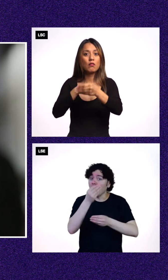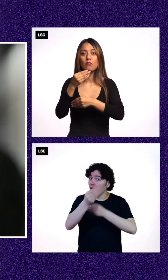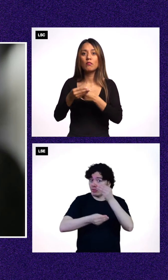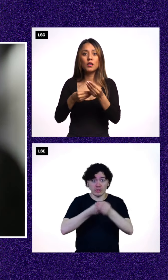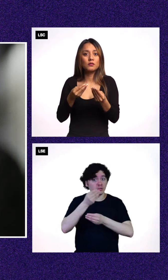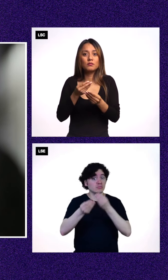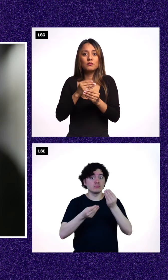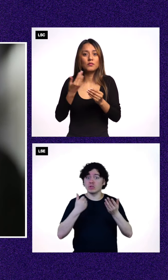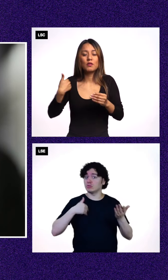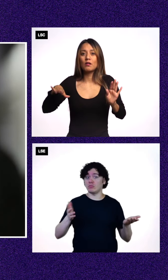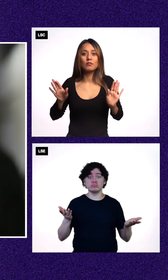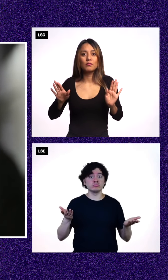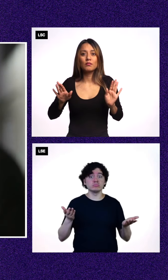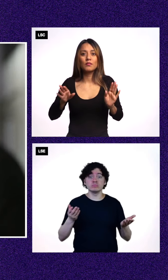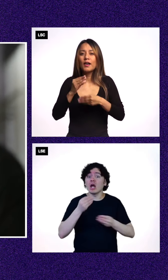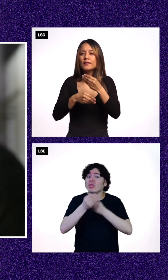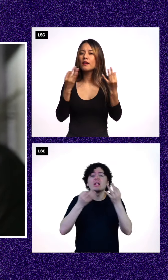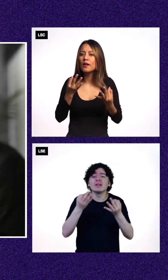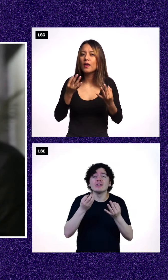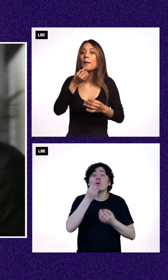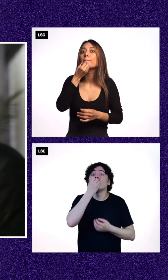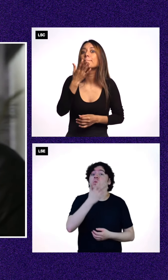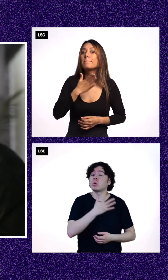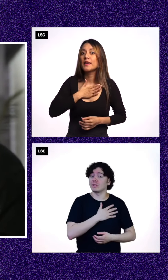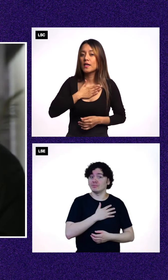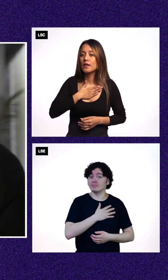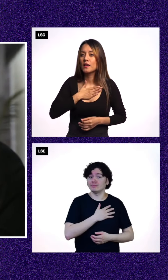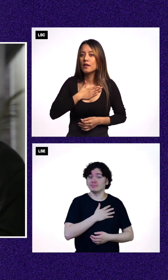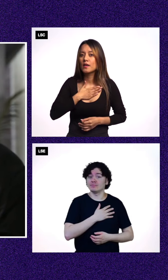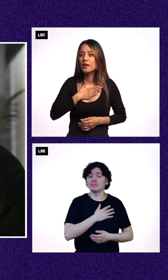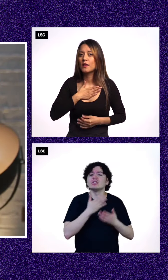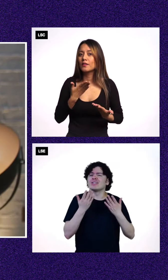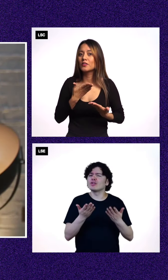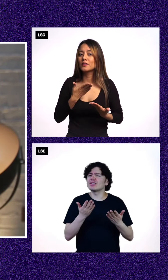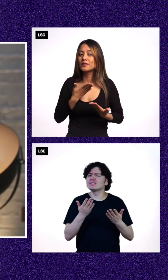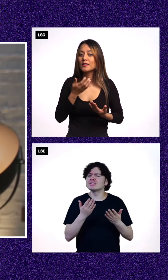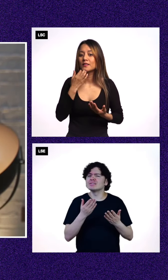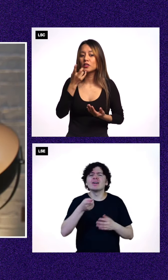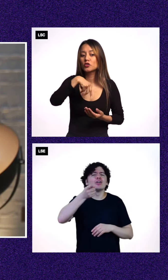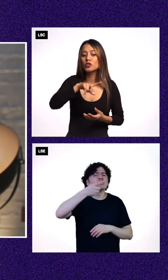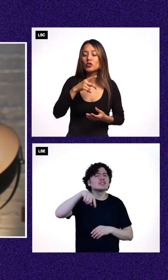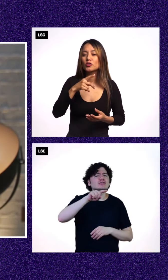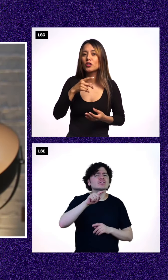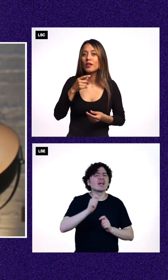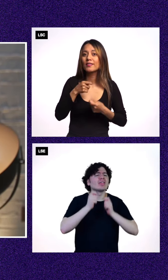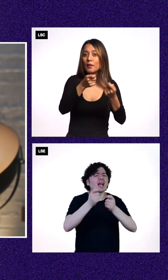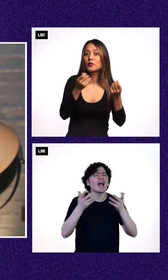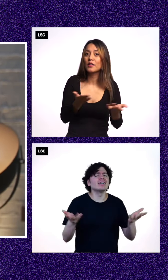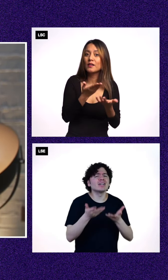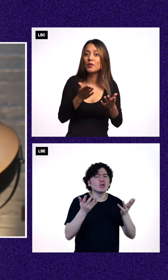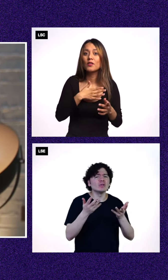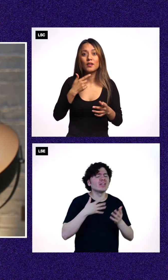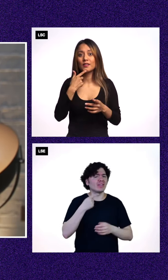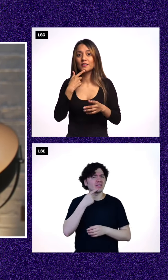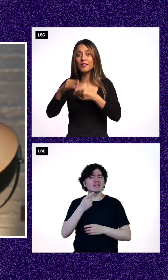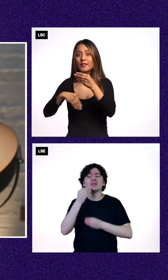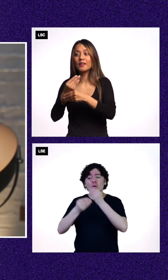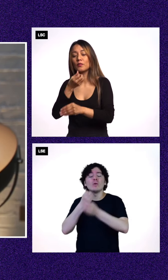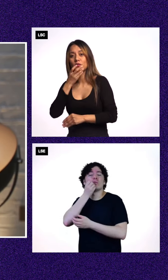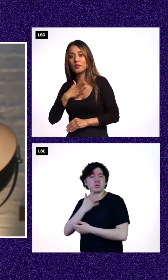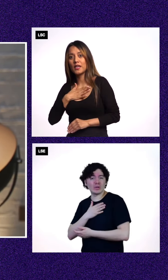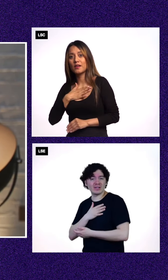¿Hacer qué? Hacer el bien. Y dar ánimo es algo bueno, es hacer el bien. Así que no menosprecies el poder que tienes